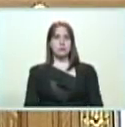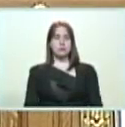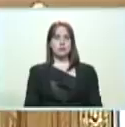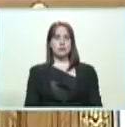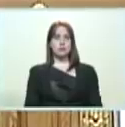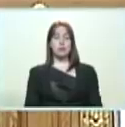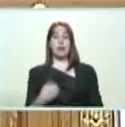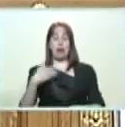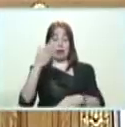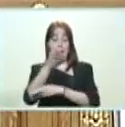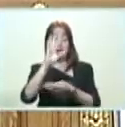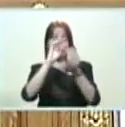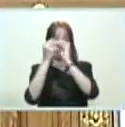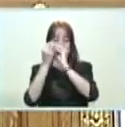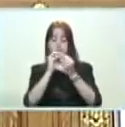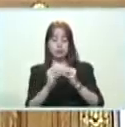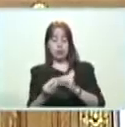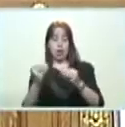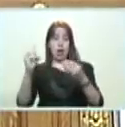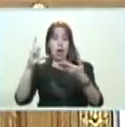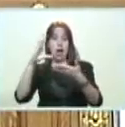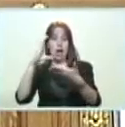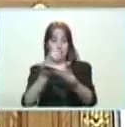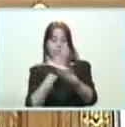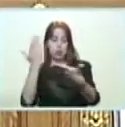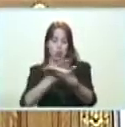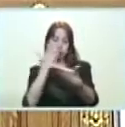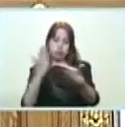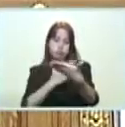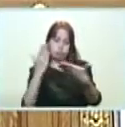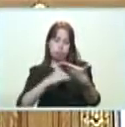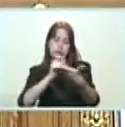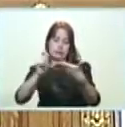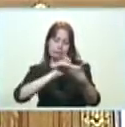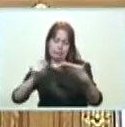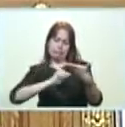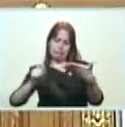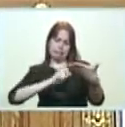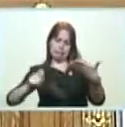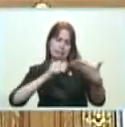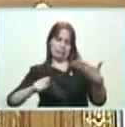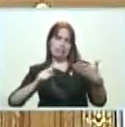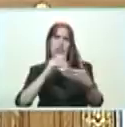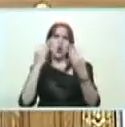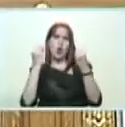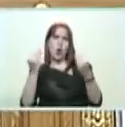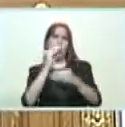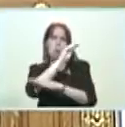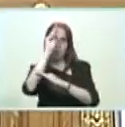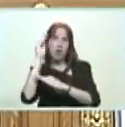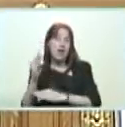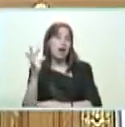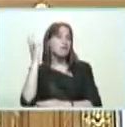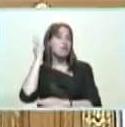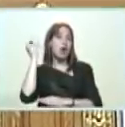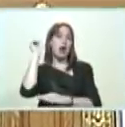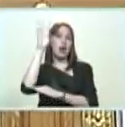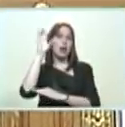Y vayamos preparando un capítulo especial de la mujer venezolana en la